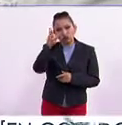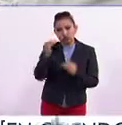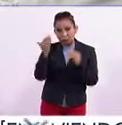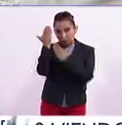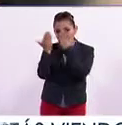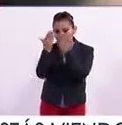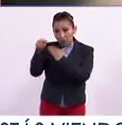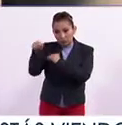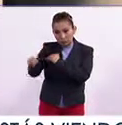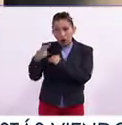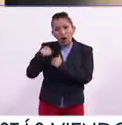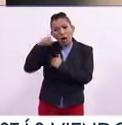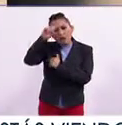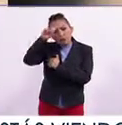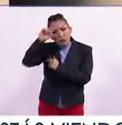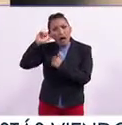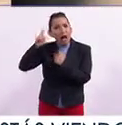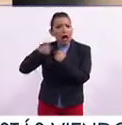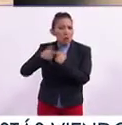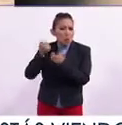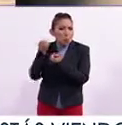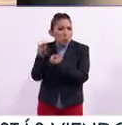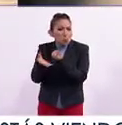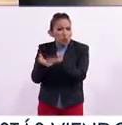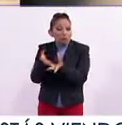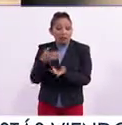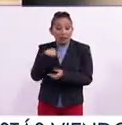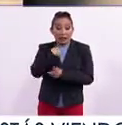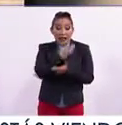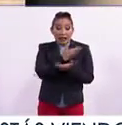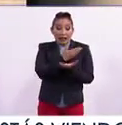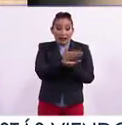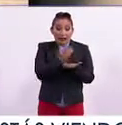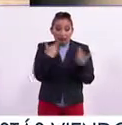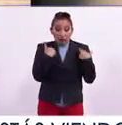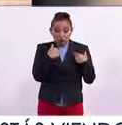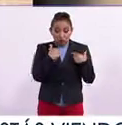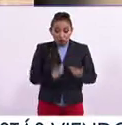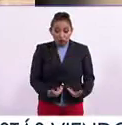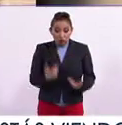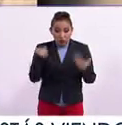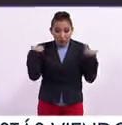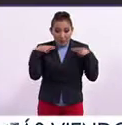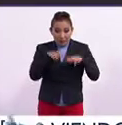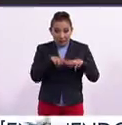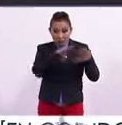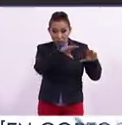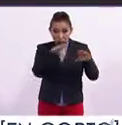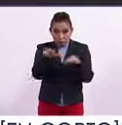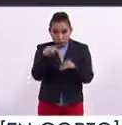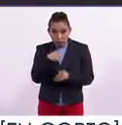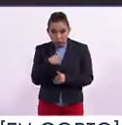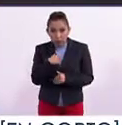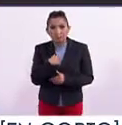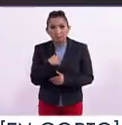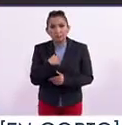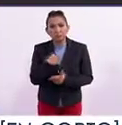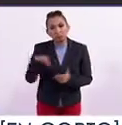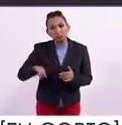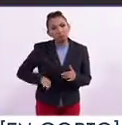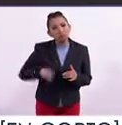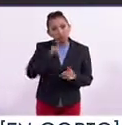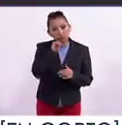etcétera, ¿no? Entonces, la parte académica, la parte de enseñanza, digamos, me interesó, sobre todo